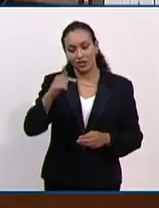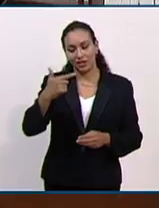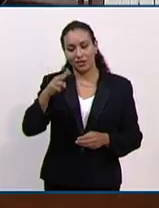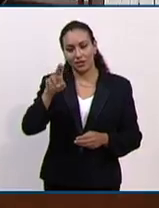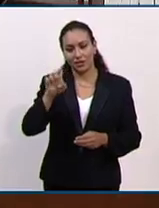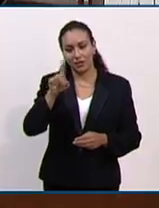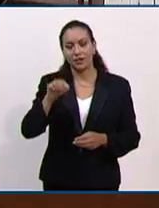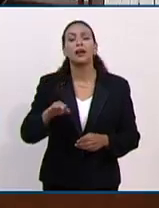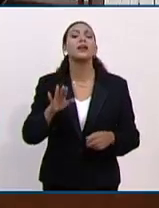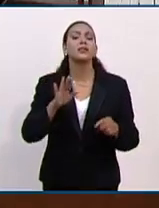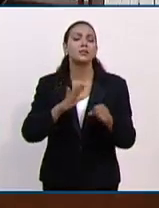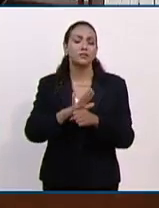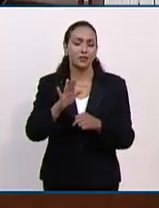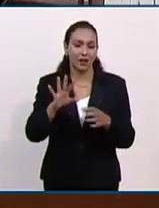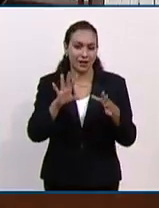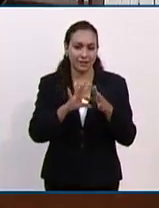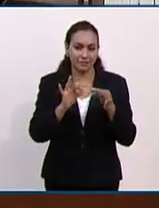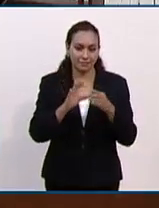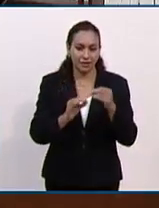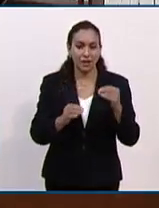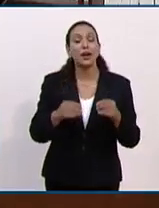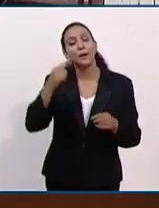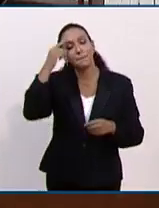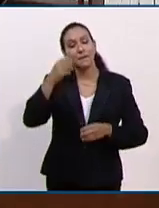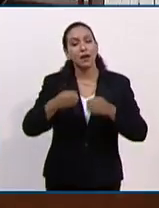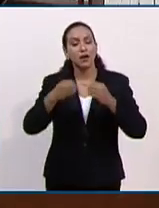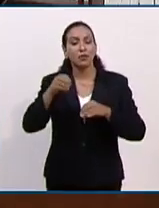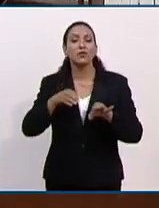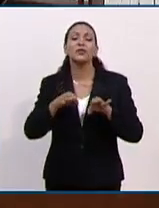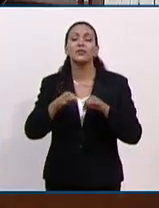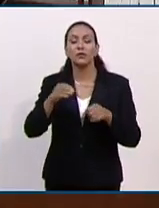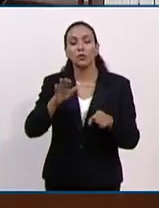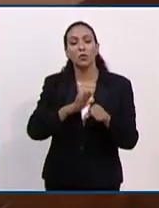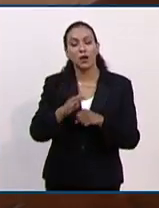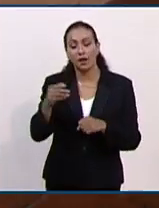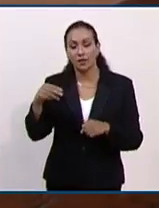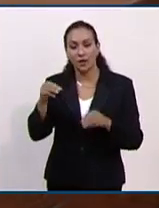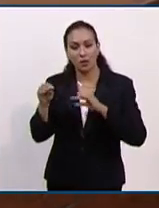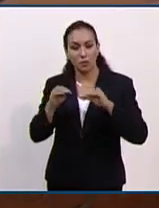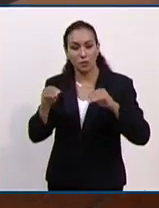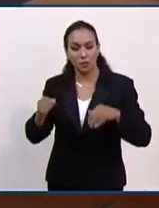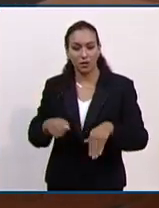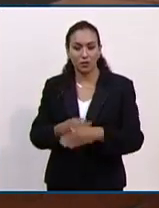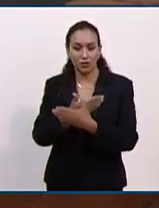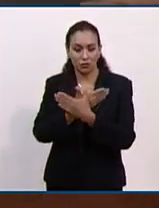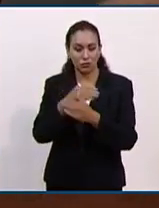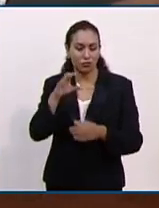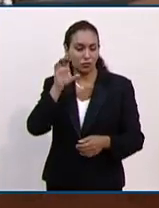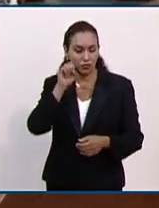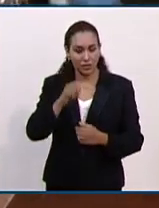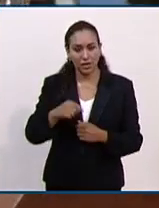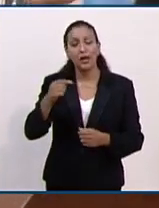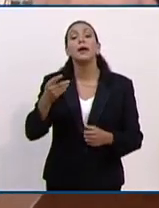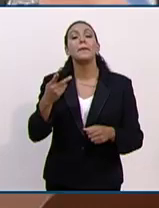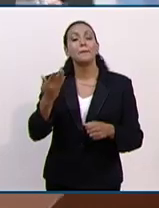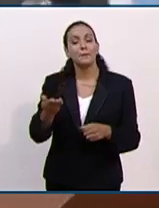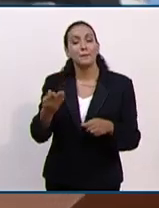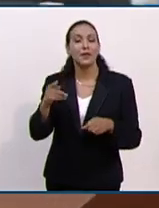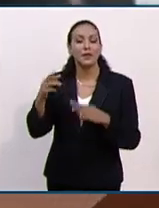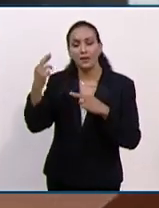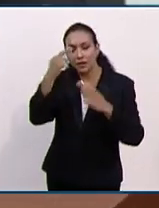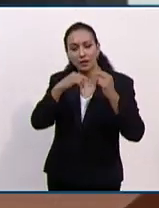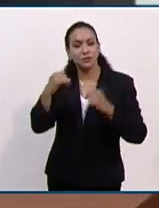el juicio electoral promovido por Movimiento Ciudadano, en el que pide revocar la resolución del Tribunal Electoral de Yucatán,